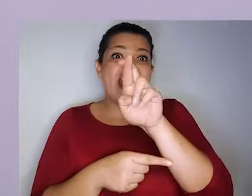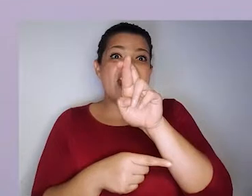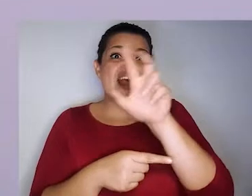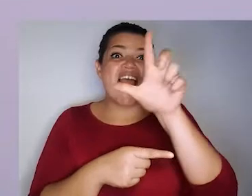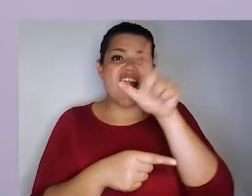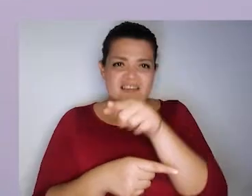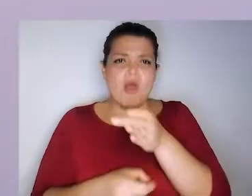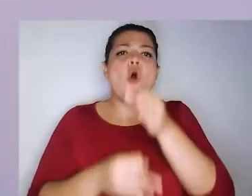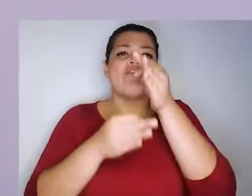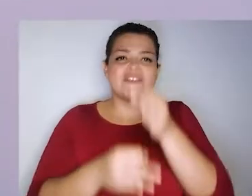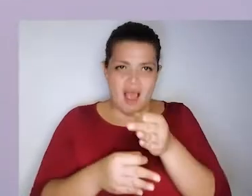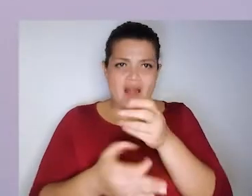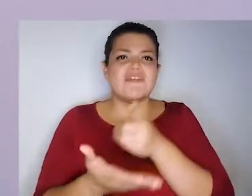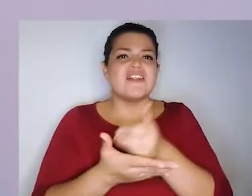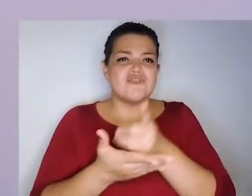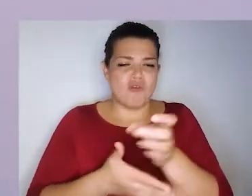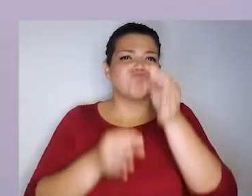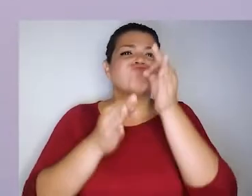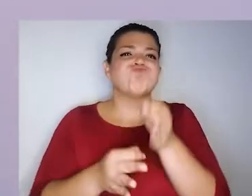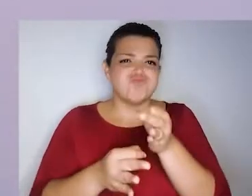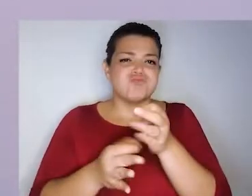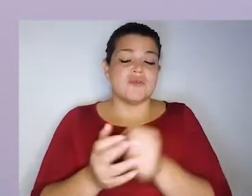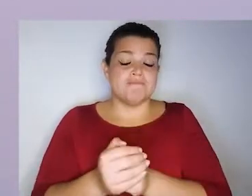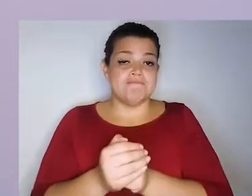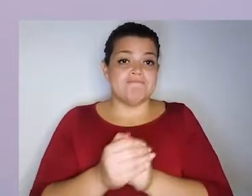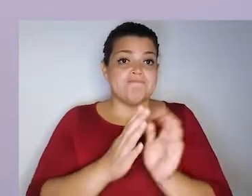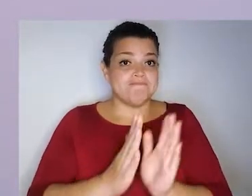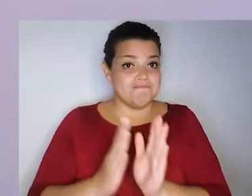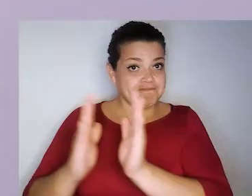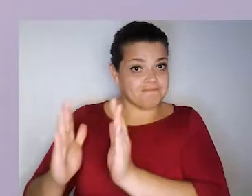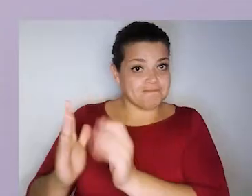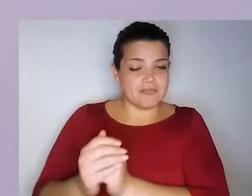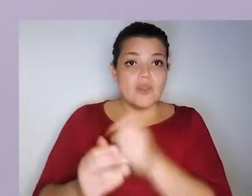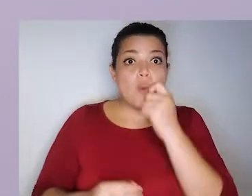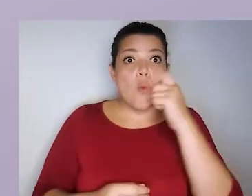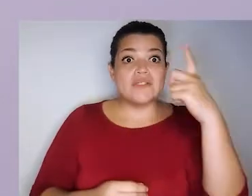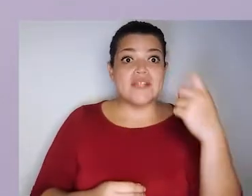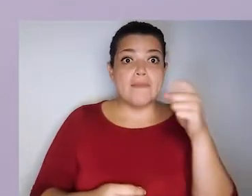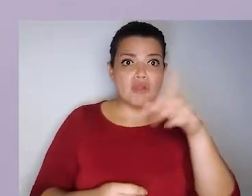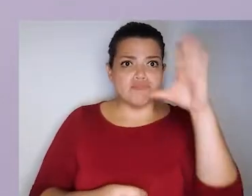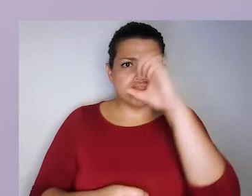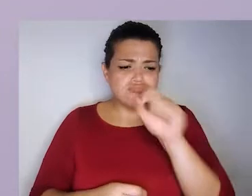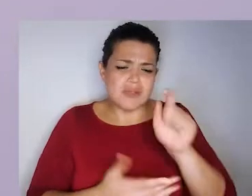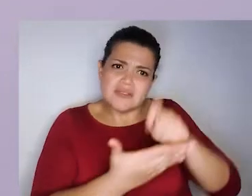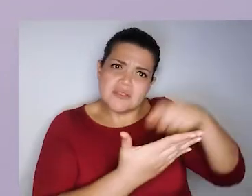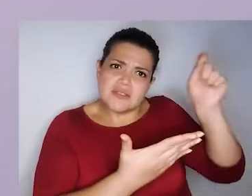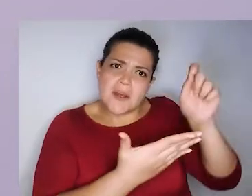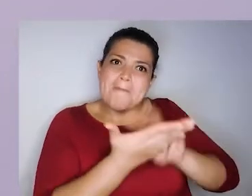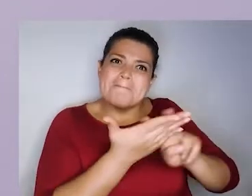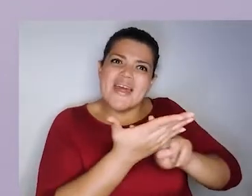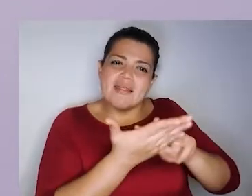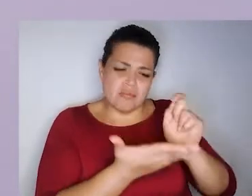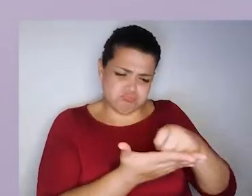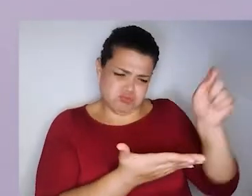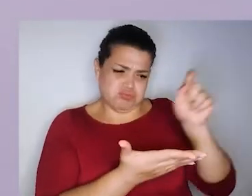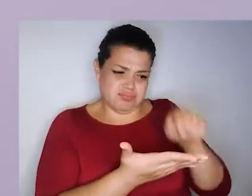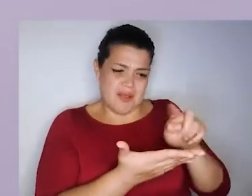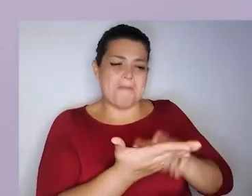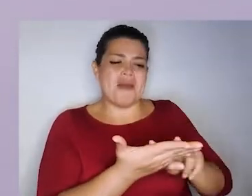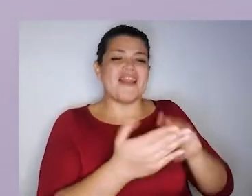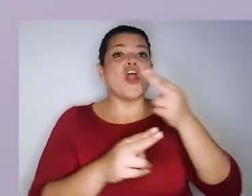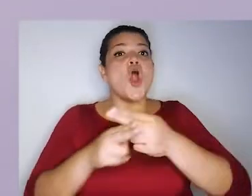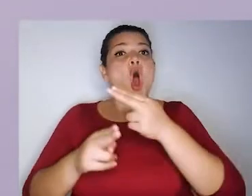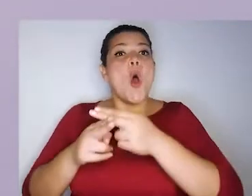confirmar que la dirección URL es oficial. En WhatsApp usted encontrará siempre un check